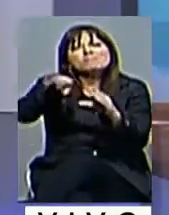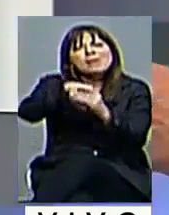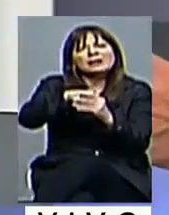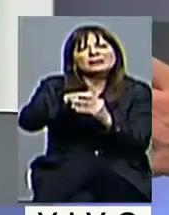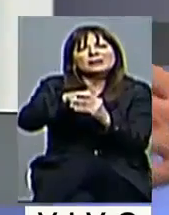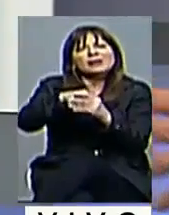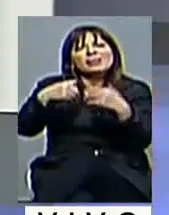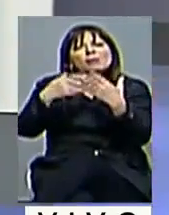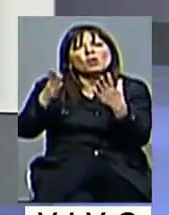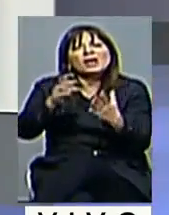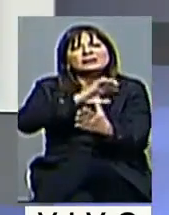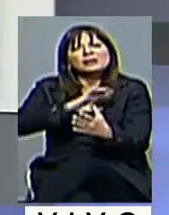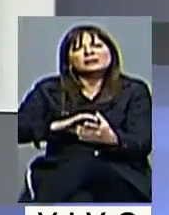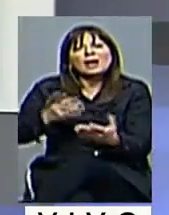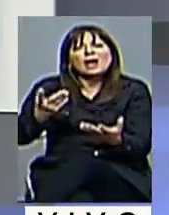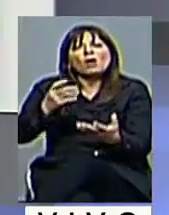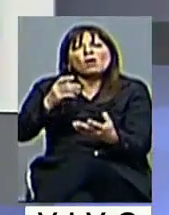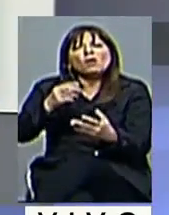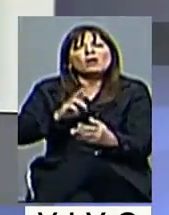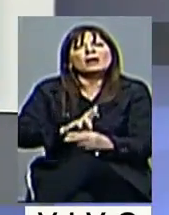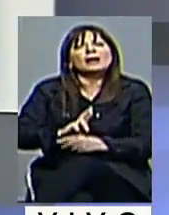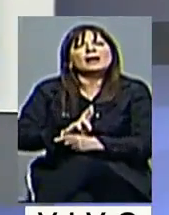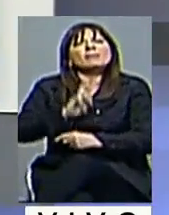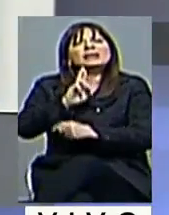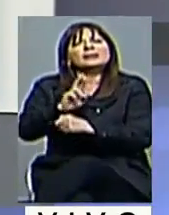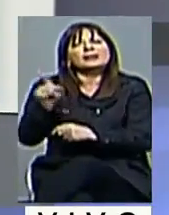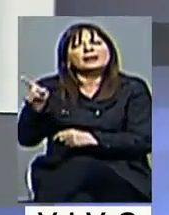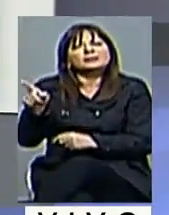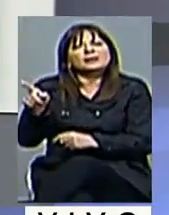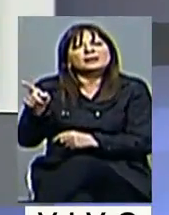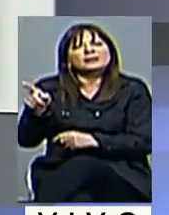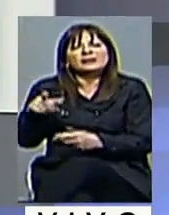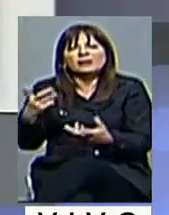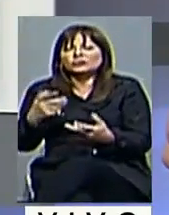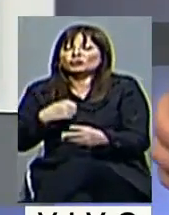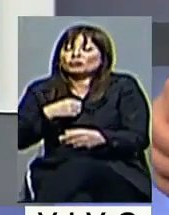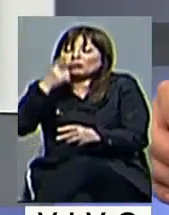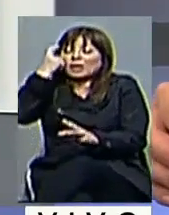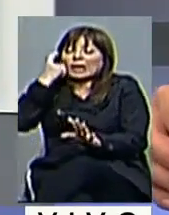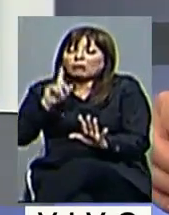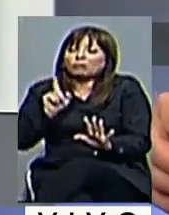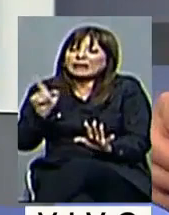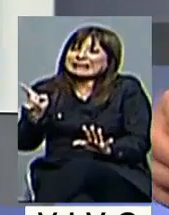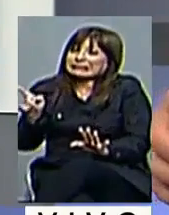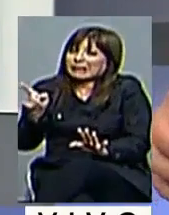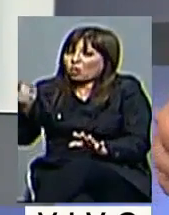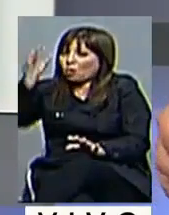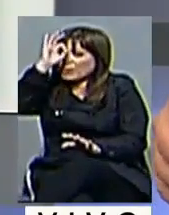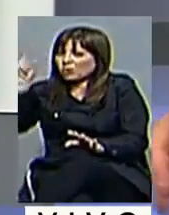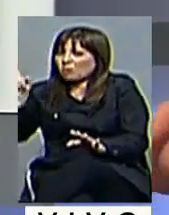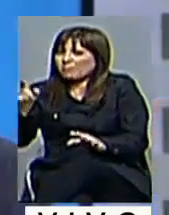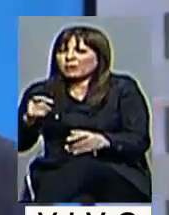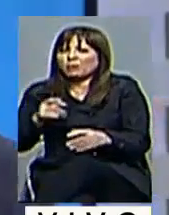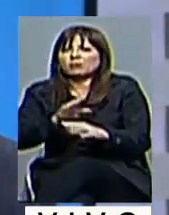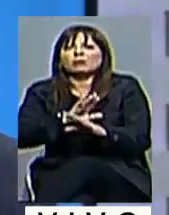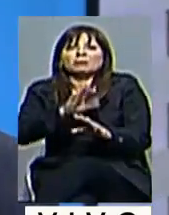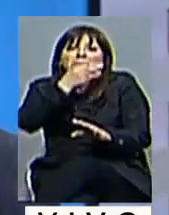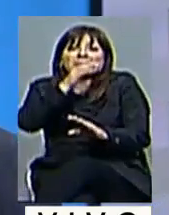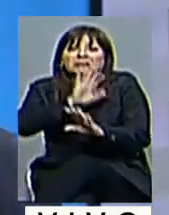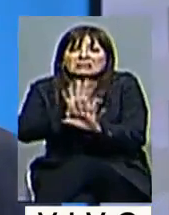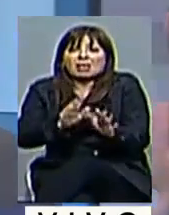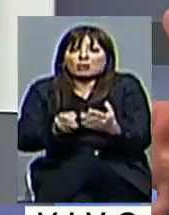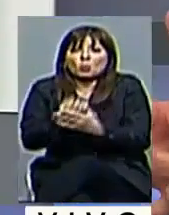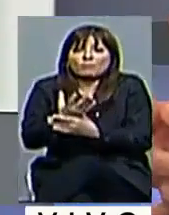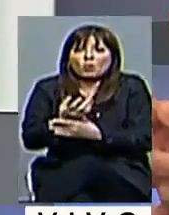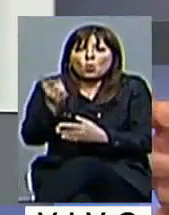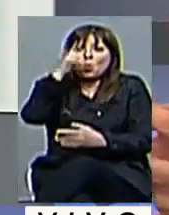representa solamente a ella? No, bueno, yo creo que ella lo dice a título personal. Primero que todo hay que también ser sincero, es decir, no dice nada nuevo, es algo que ha venido diciendo en el último